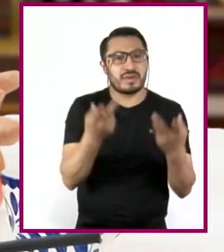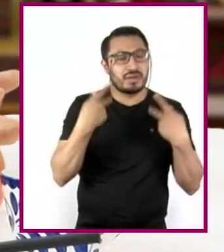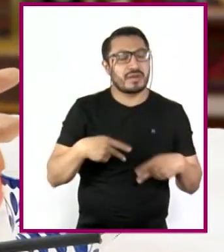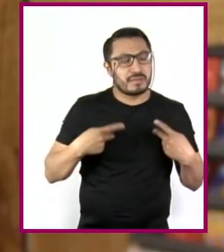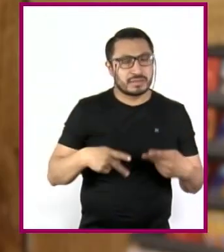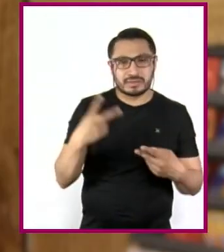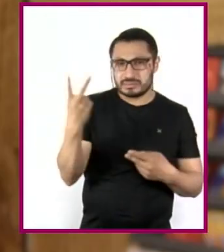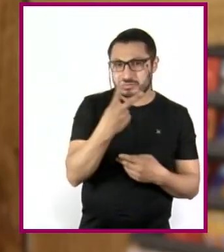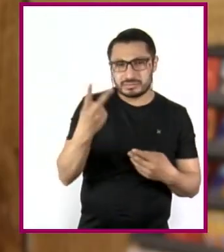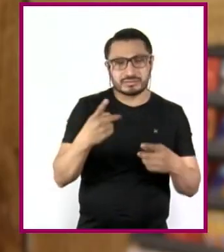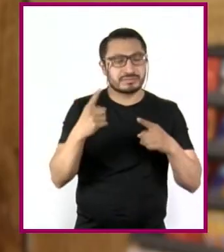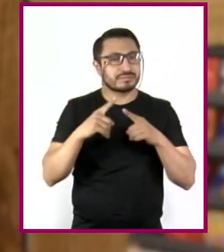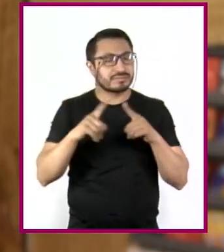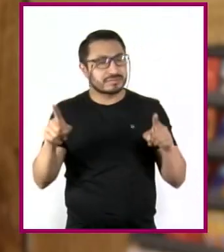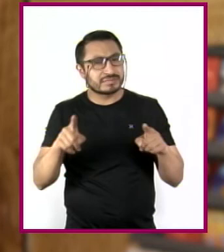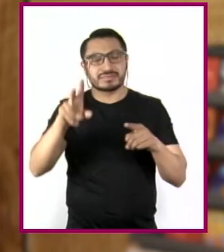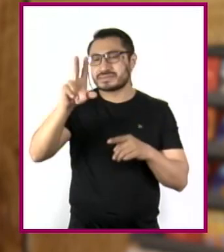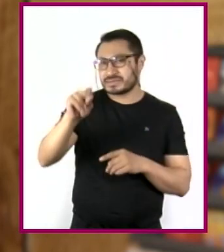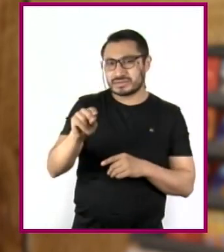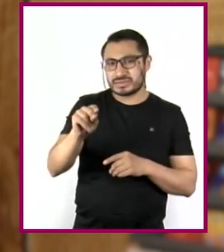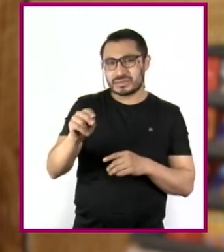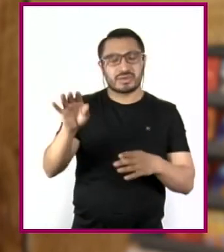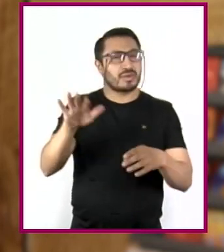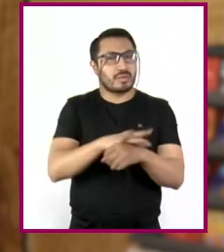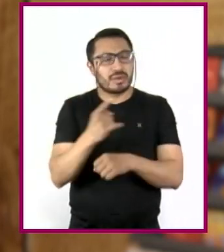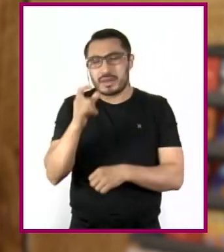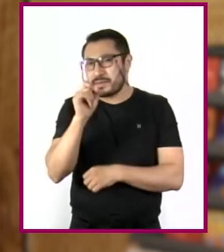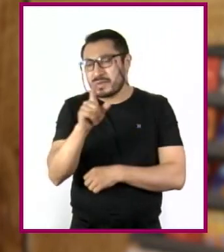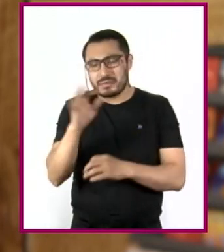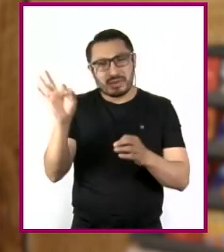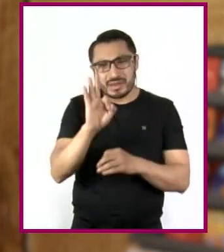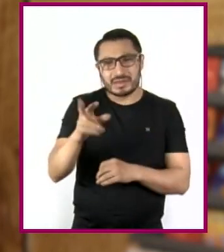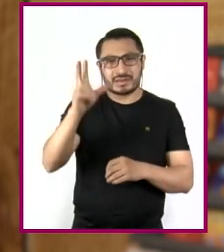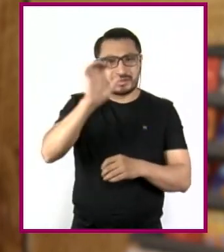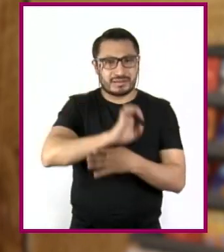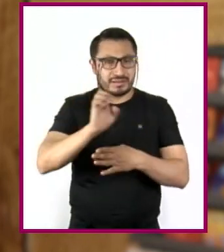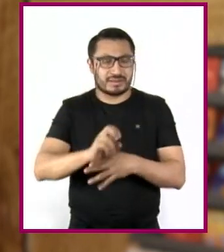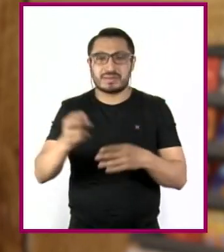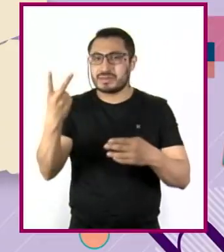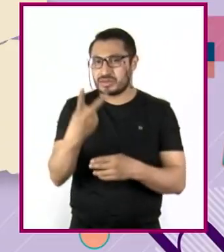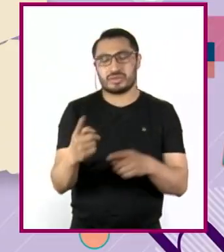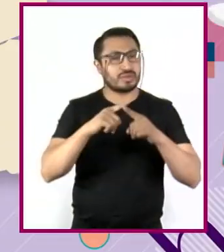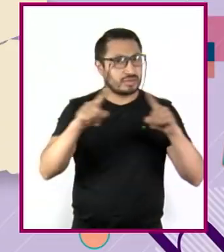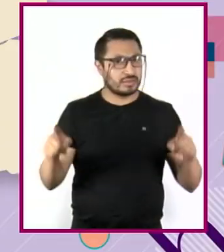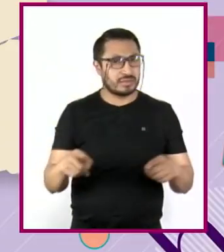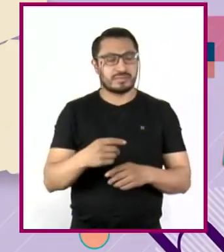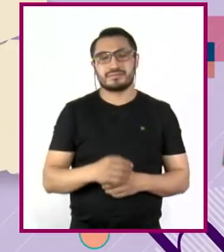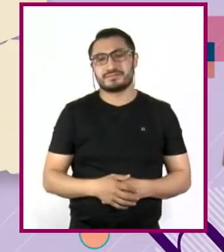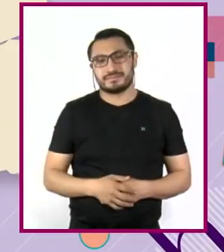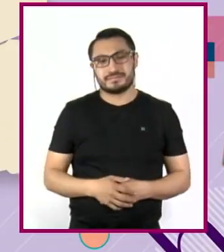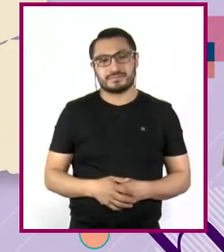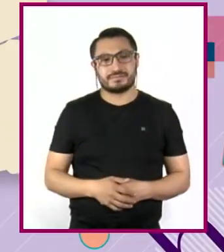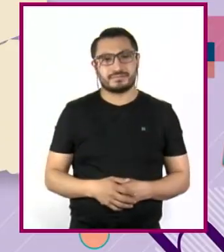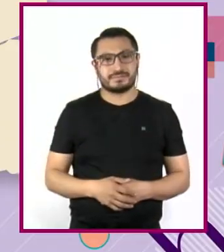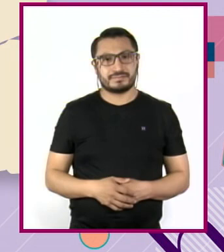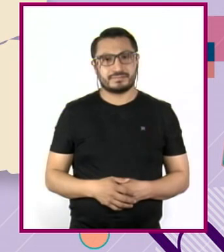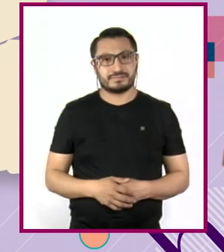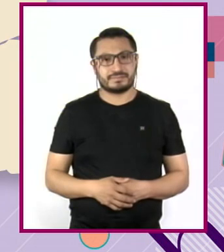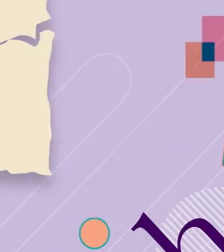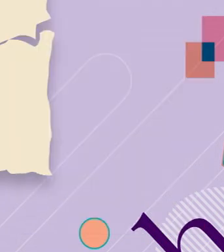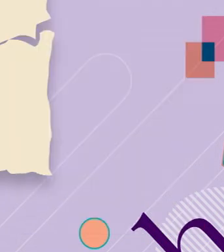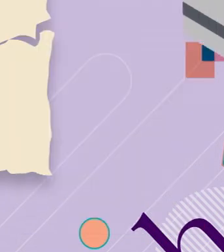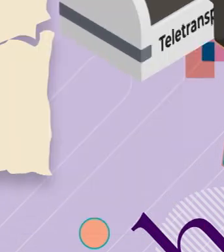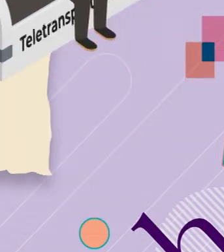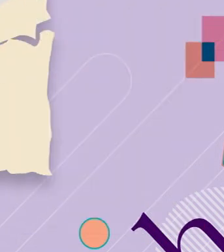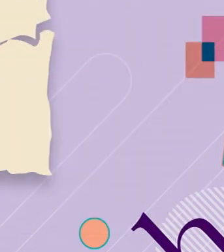dos? Pues no, porque si son el mismo, no son dos, ¿cierto? O sea, tú dirías